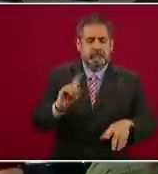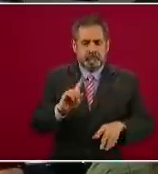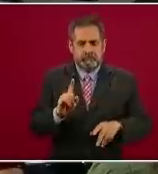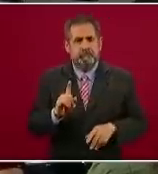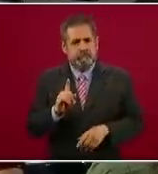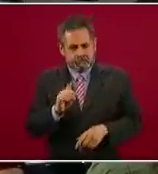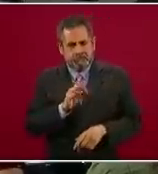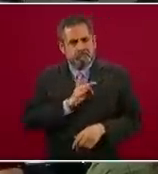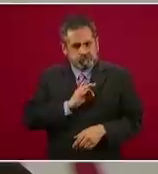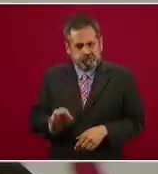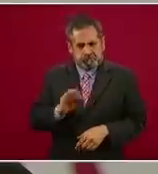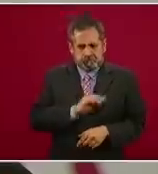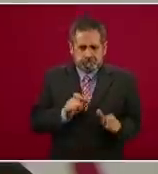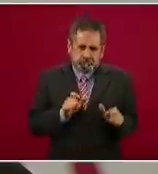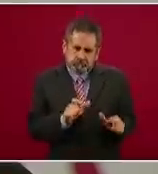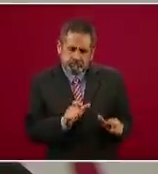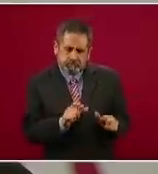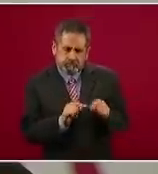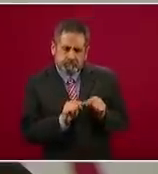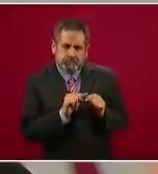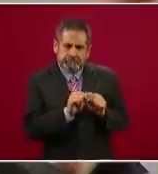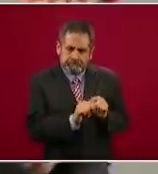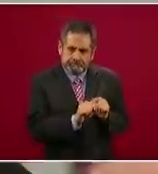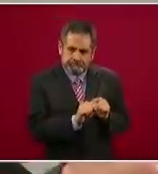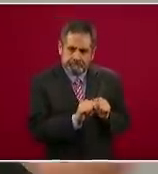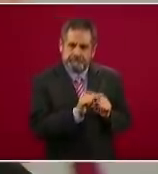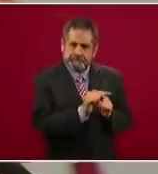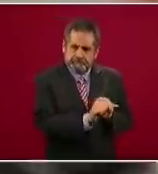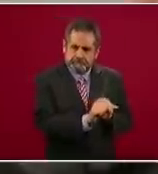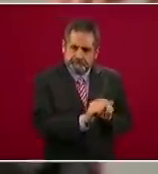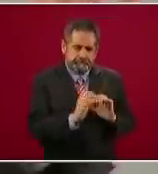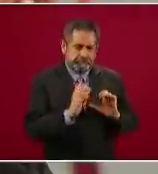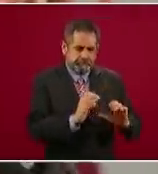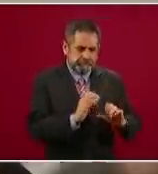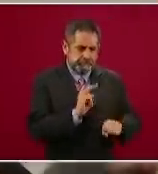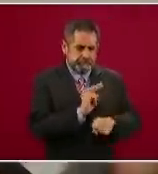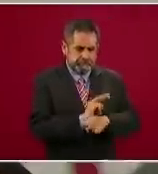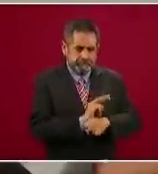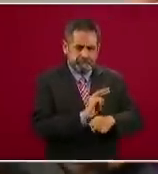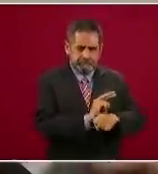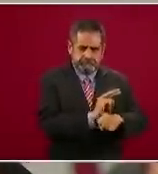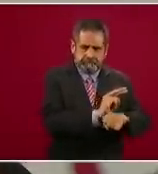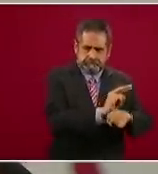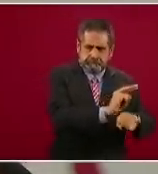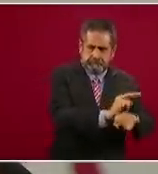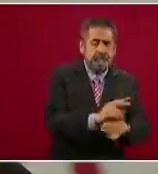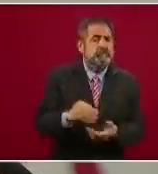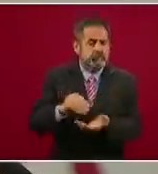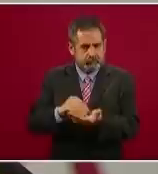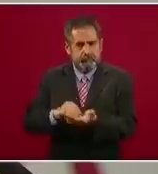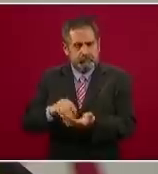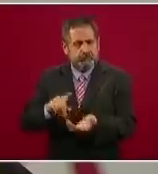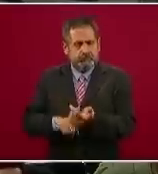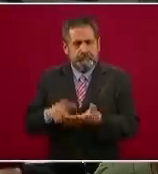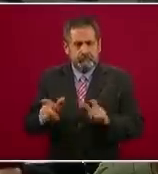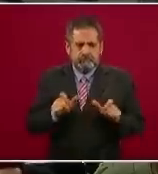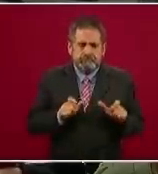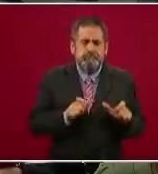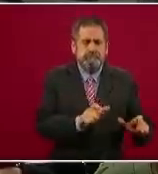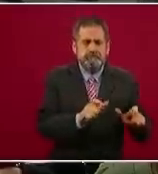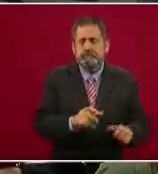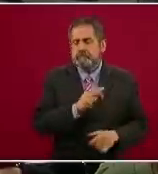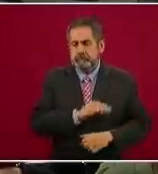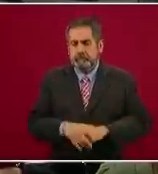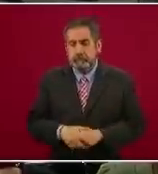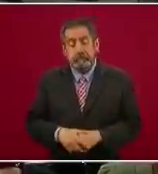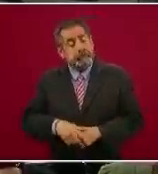México desde el 27 de febrero, pero se mantiene en ese elemento de contención.